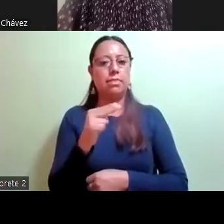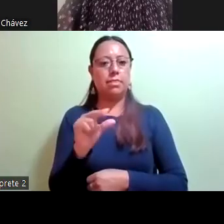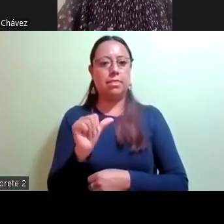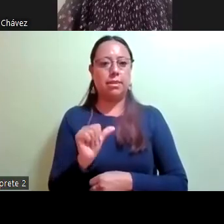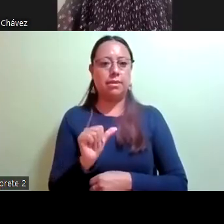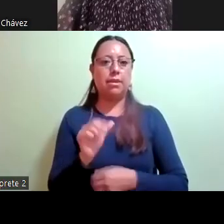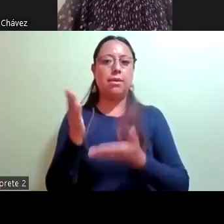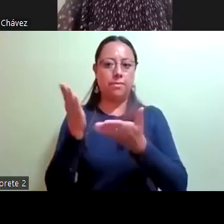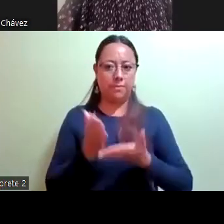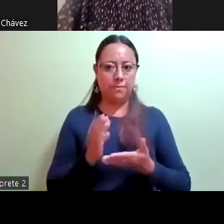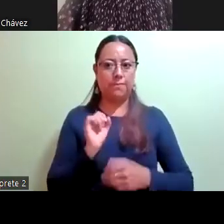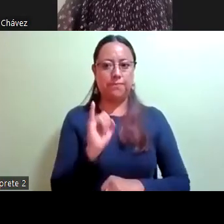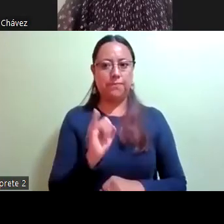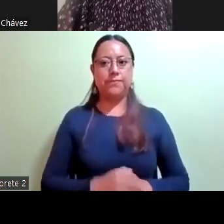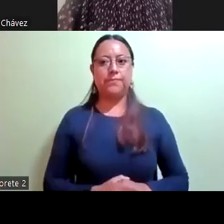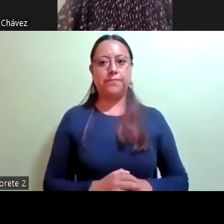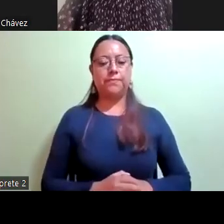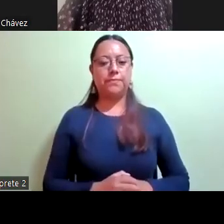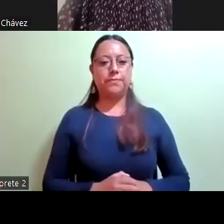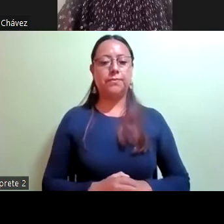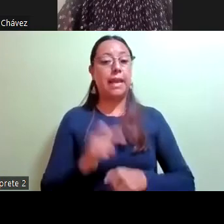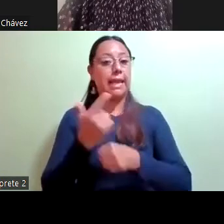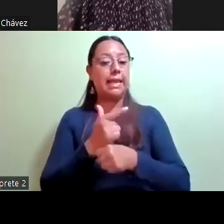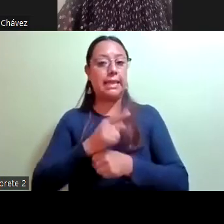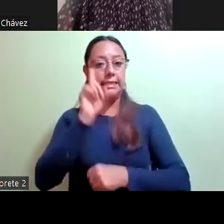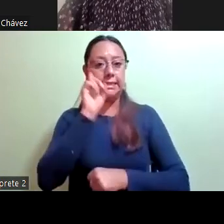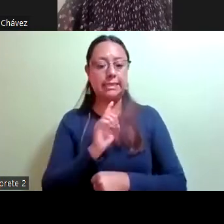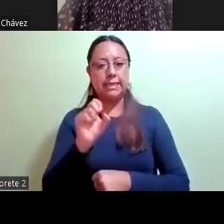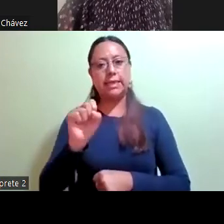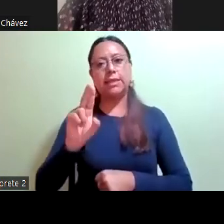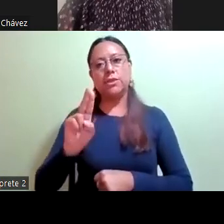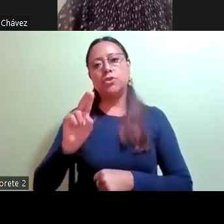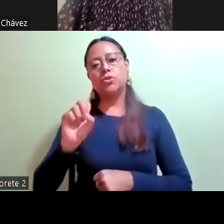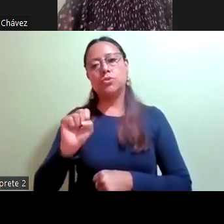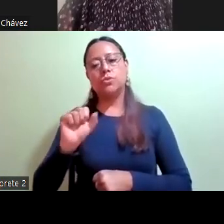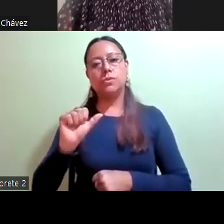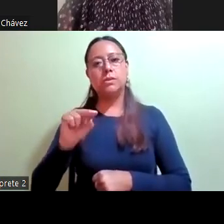Presente. Licenciada Susana de la Luz Cueto Varela.